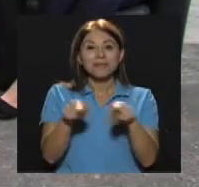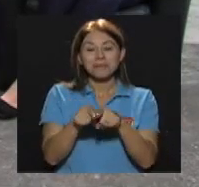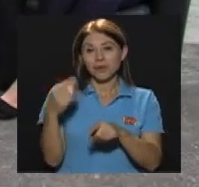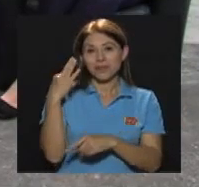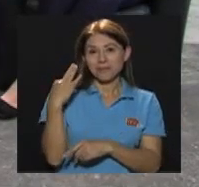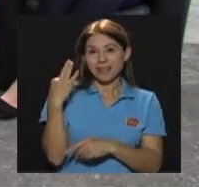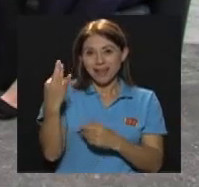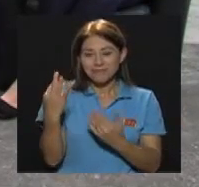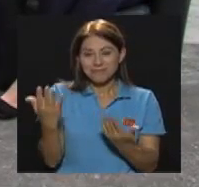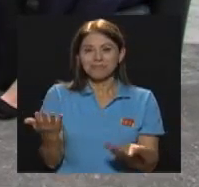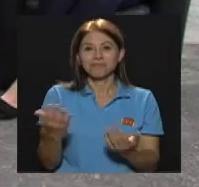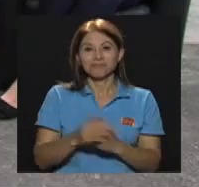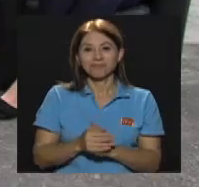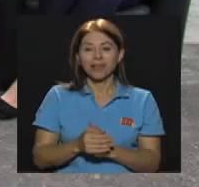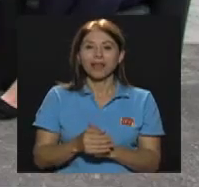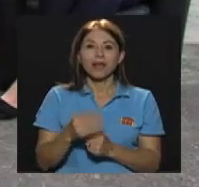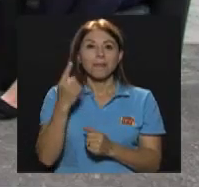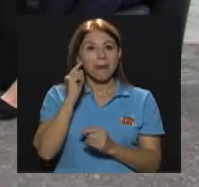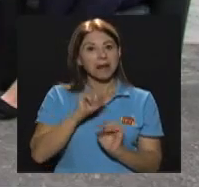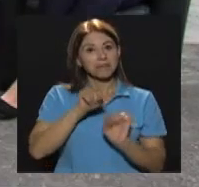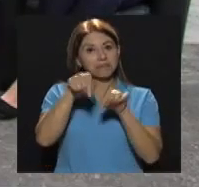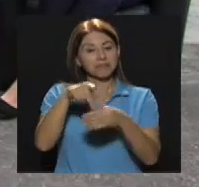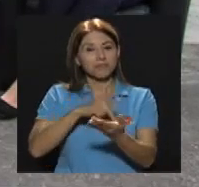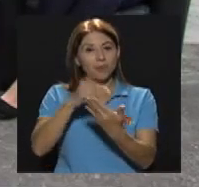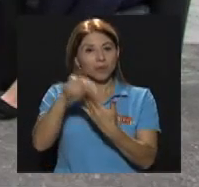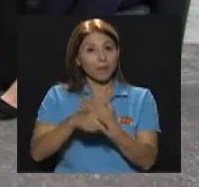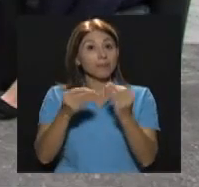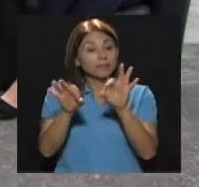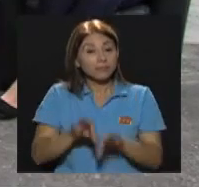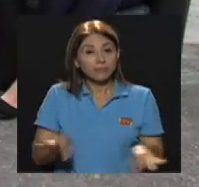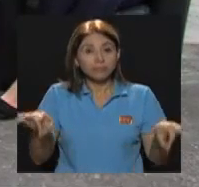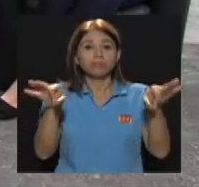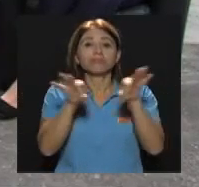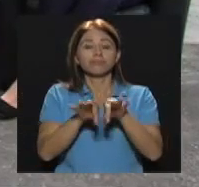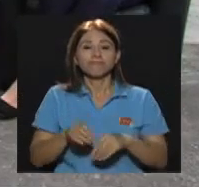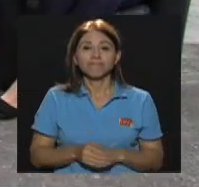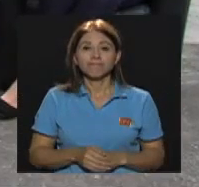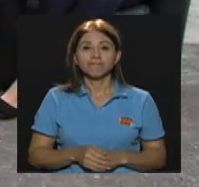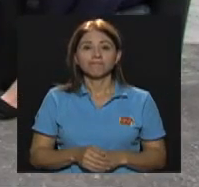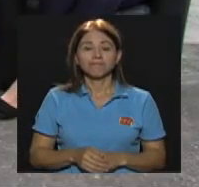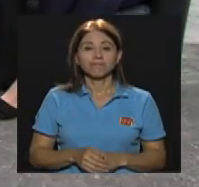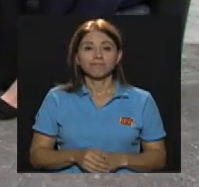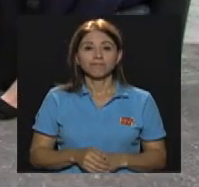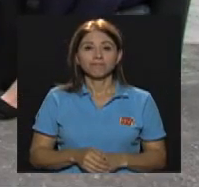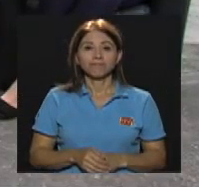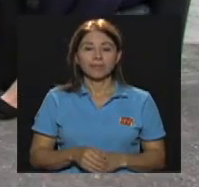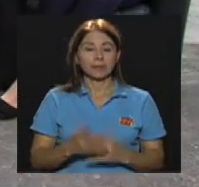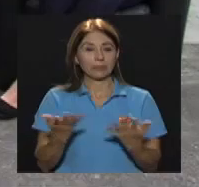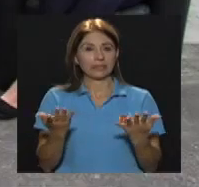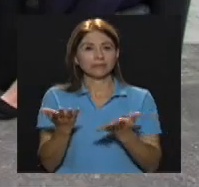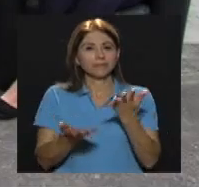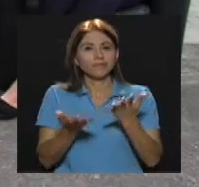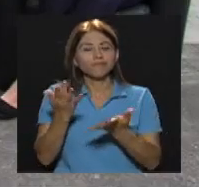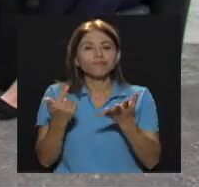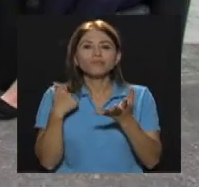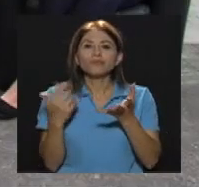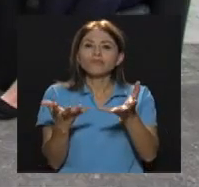invitarnos a participar en este programa tan vital y tan importante. Sí. Tal vez, doña Eugenia, yo quisiera